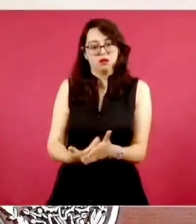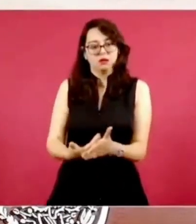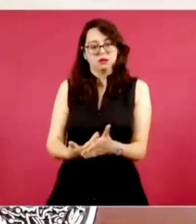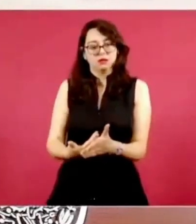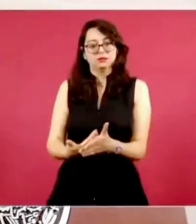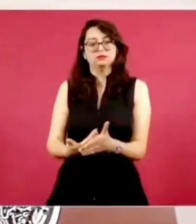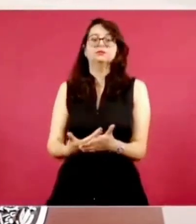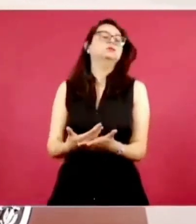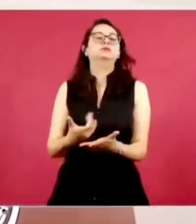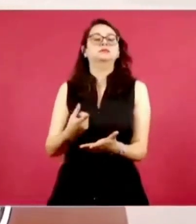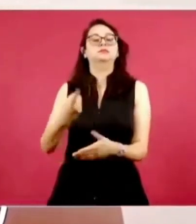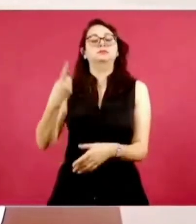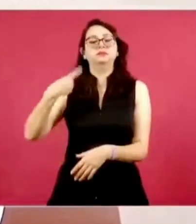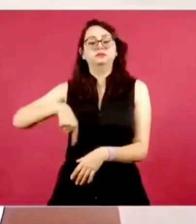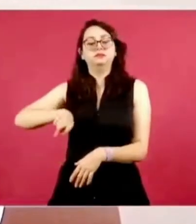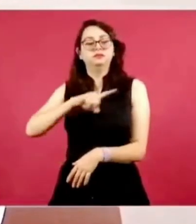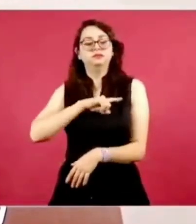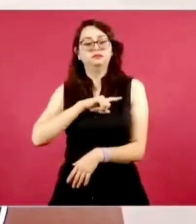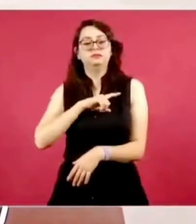nuestros